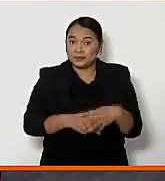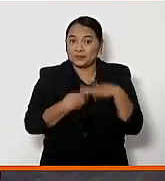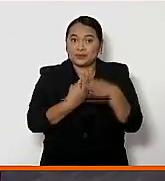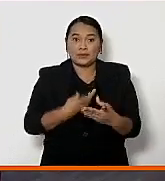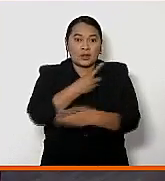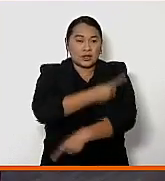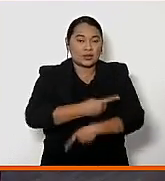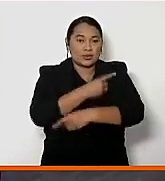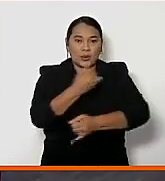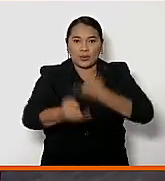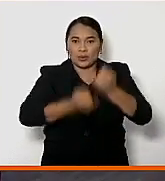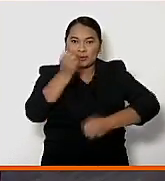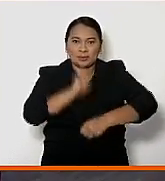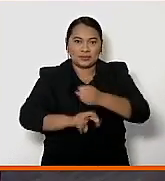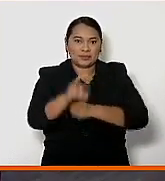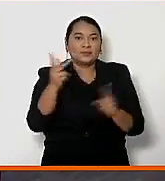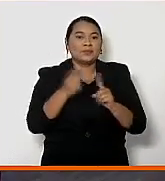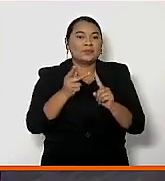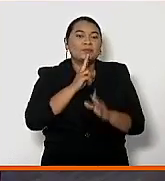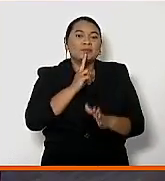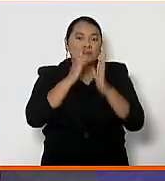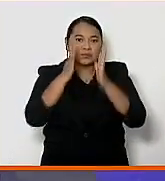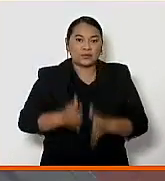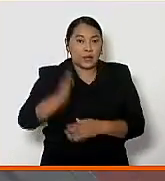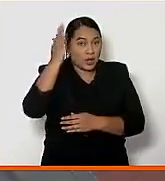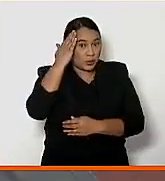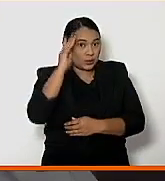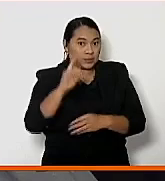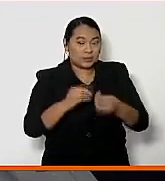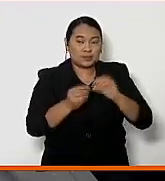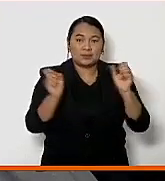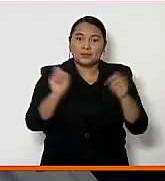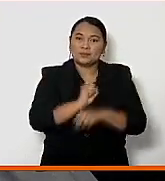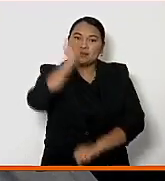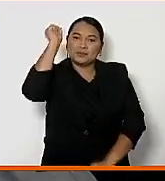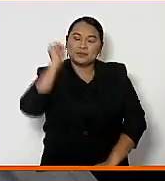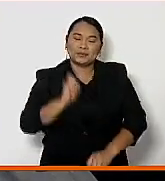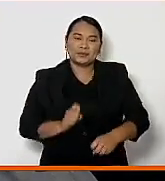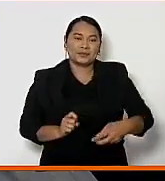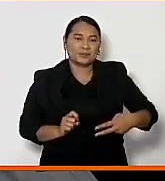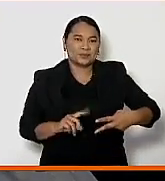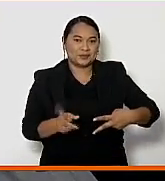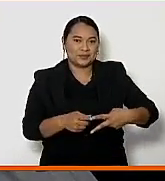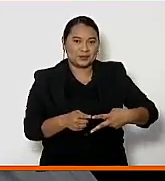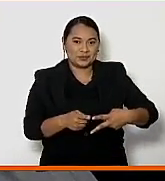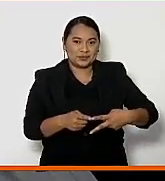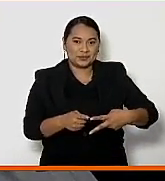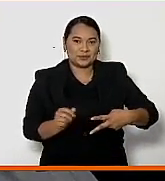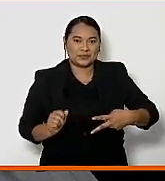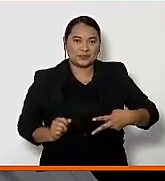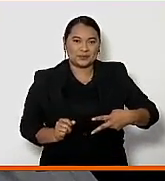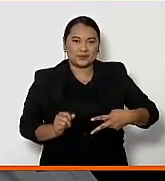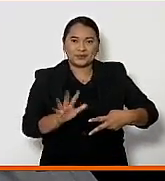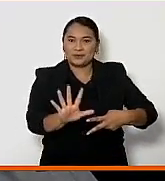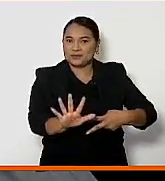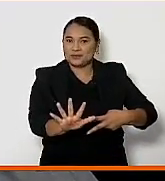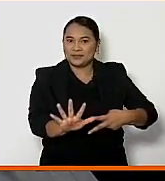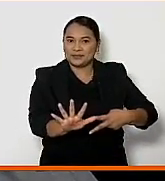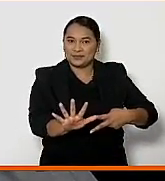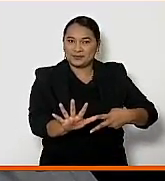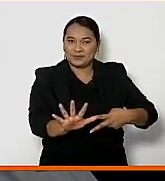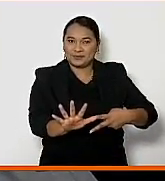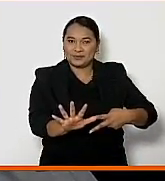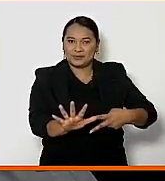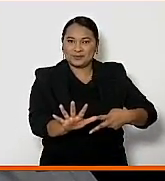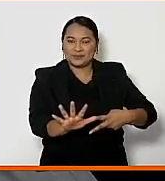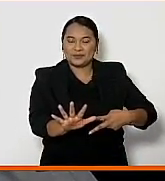la diversión con premiados y sus catrachadas se viene tu primer número ganador con su primer dígito en cinco segundo